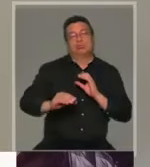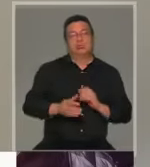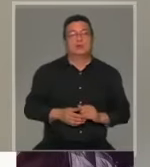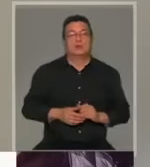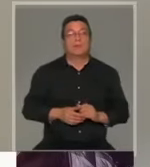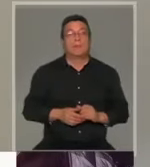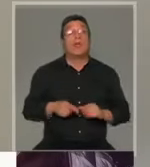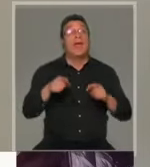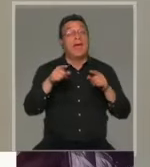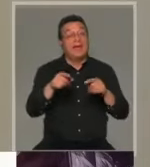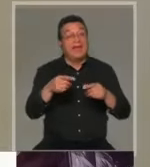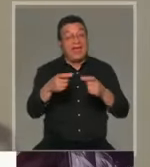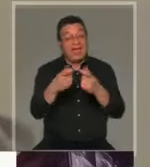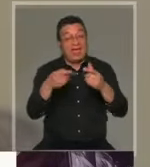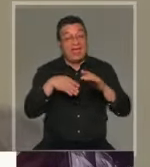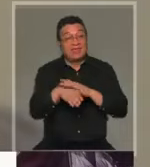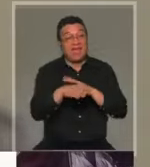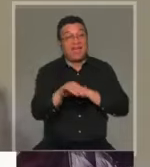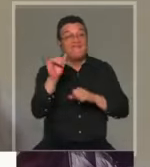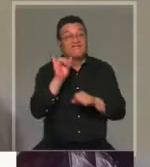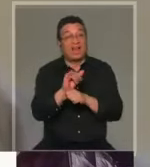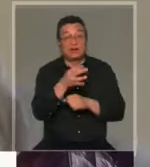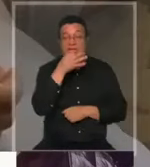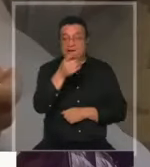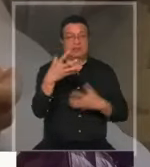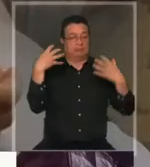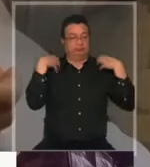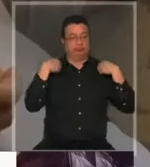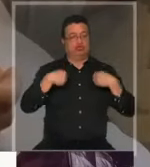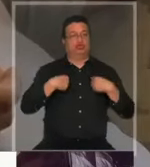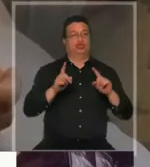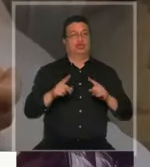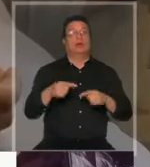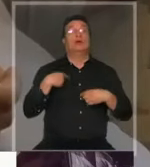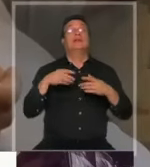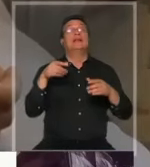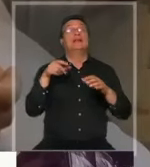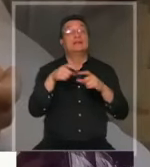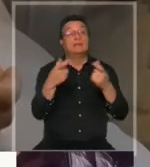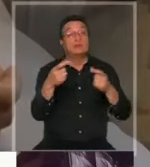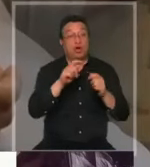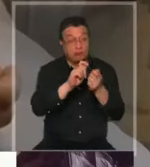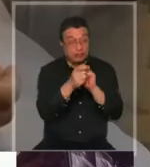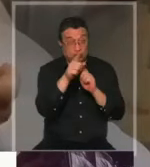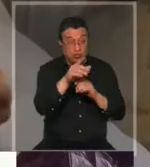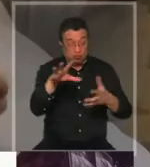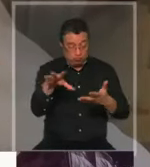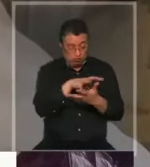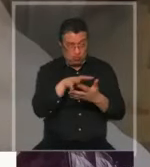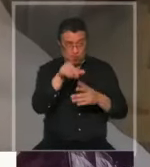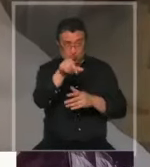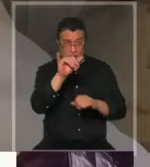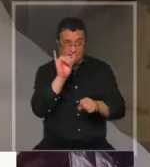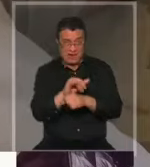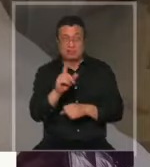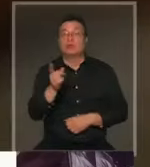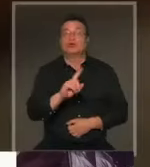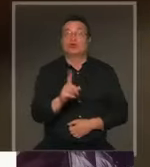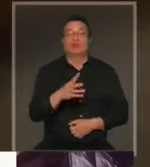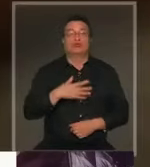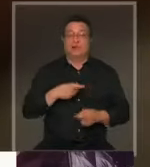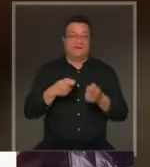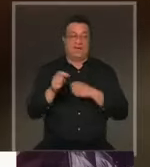Sobre las entradas adulteradas, declara no ser responsable. ¿La entrada de Redco no las modificaste tú con Photoshop? No. No, nosotros no las